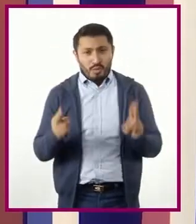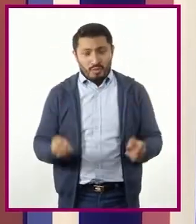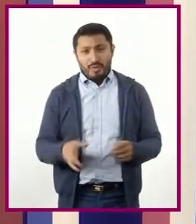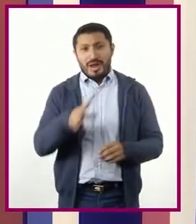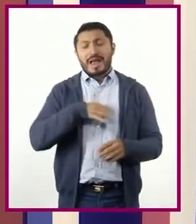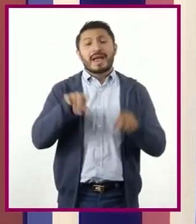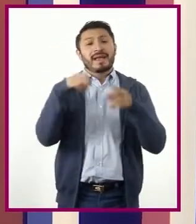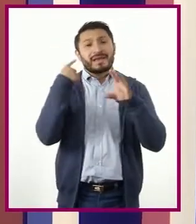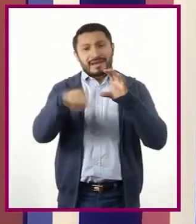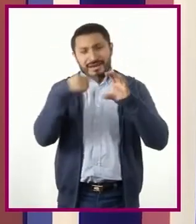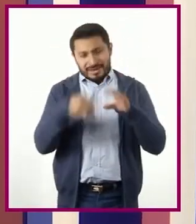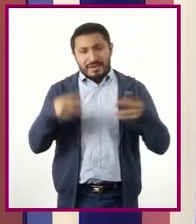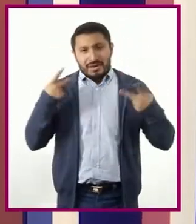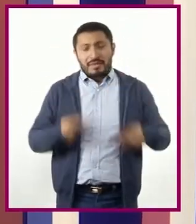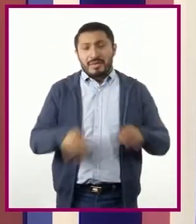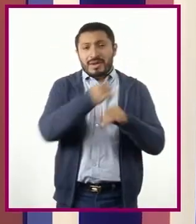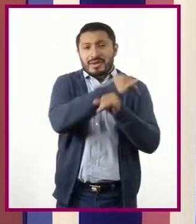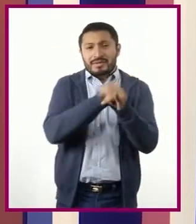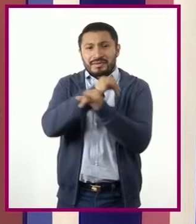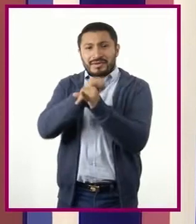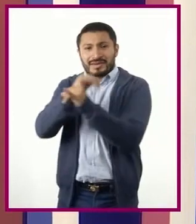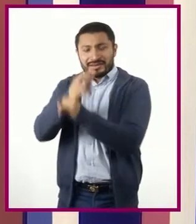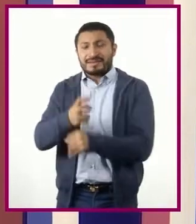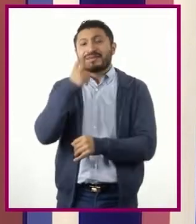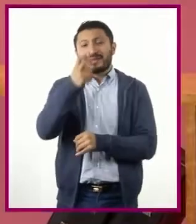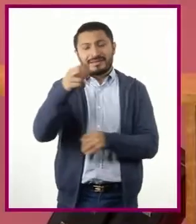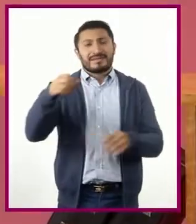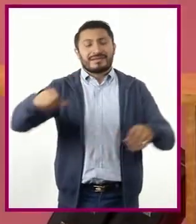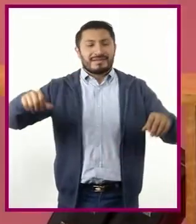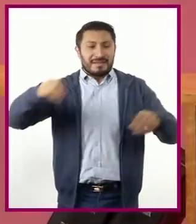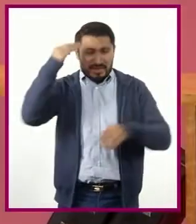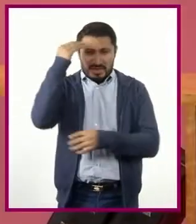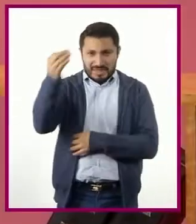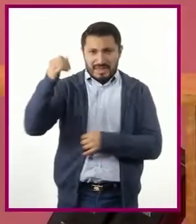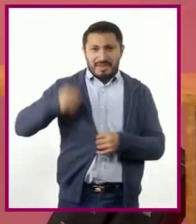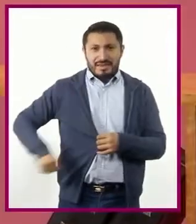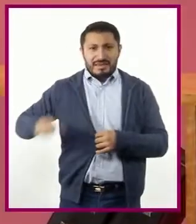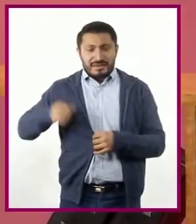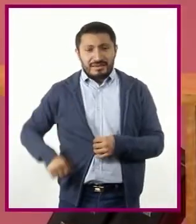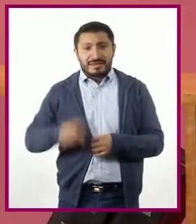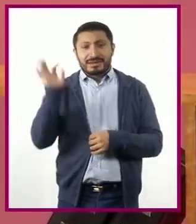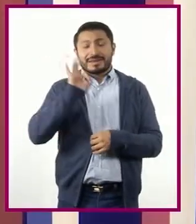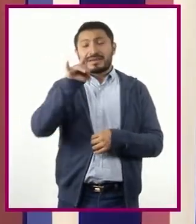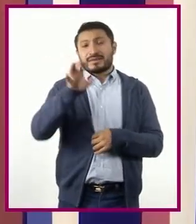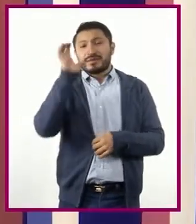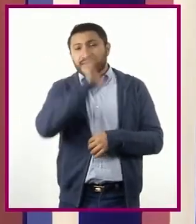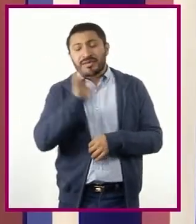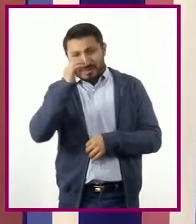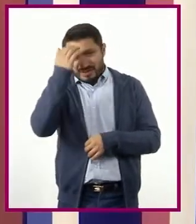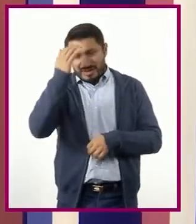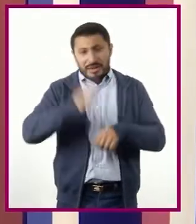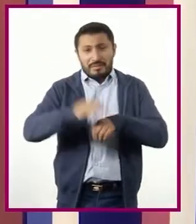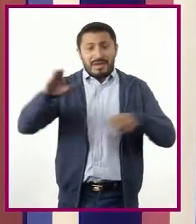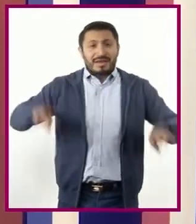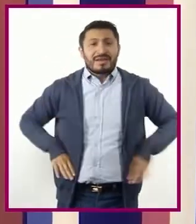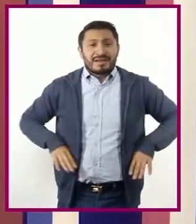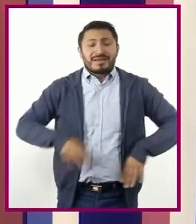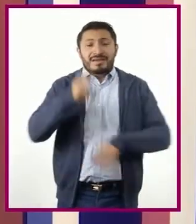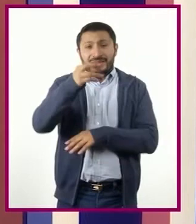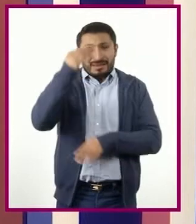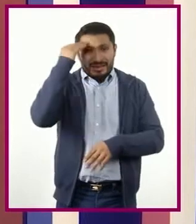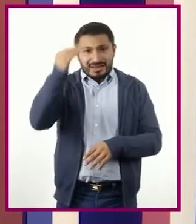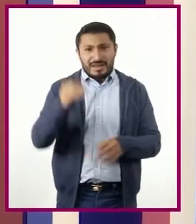los correos de investigadores dedicados a esta época. Si tienen curiosidad por conocer más detalles sobre el